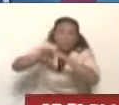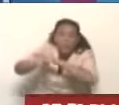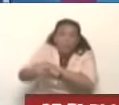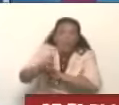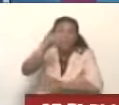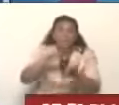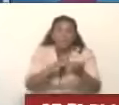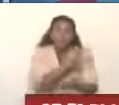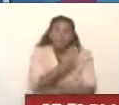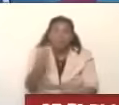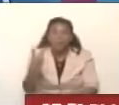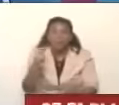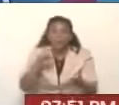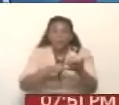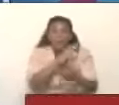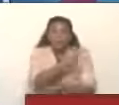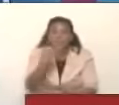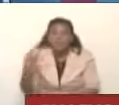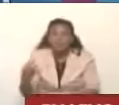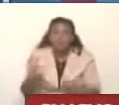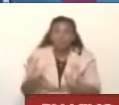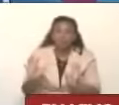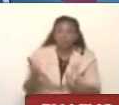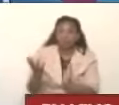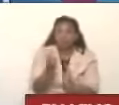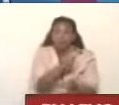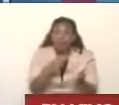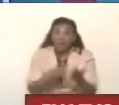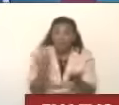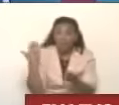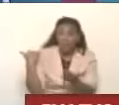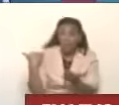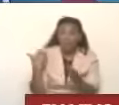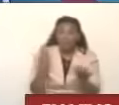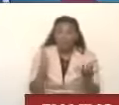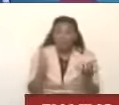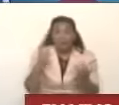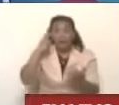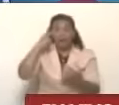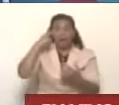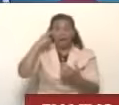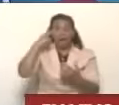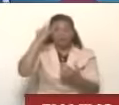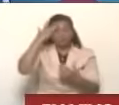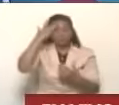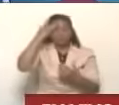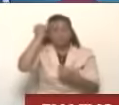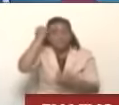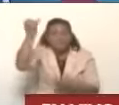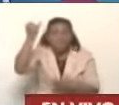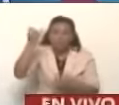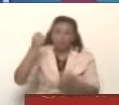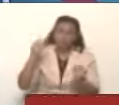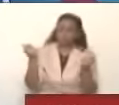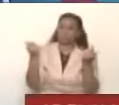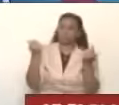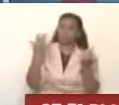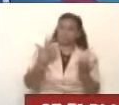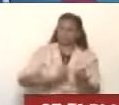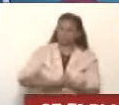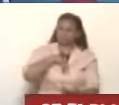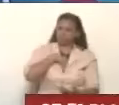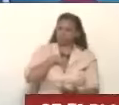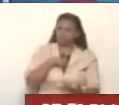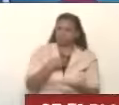2021-2022 y nos sabotearon. Segundo semestre de 2022, que fue cuando entonces a mí se me prenden